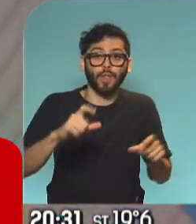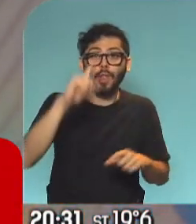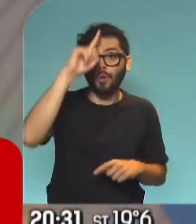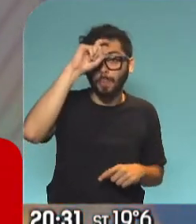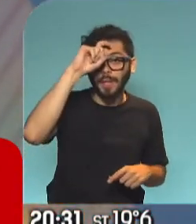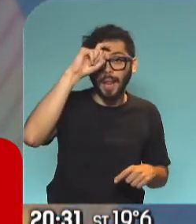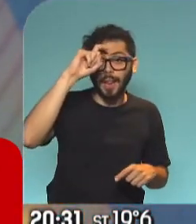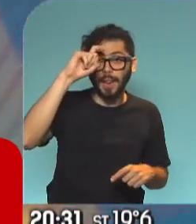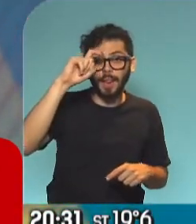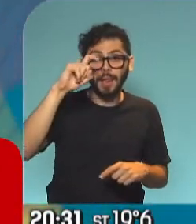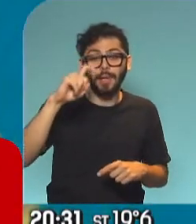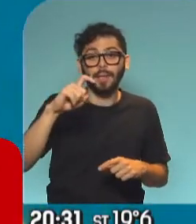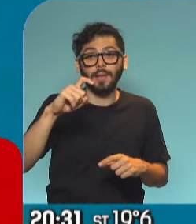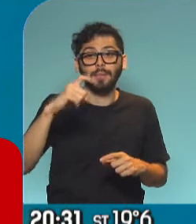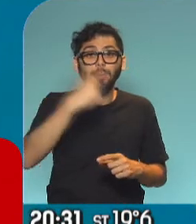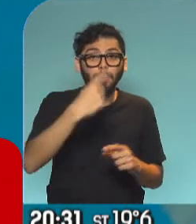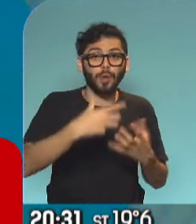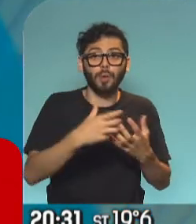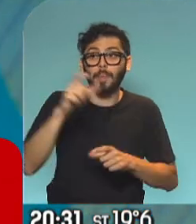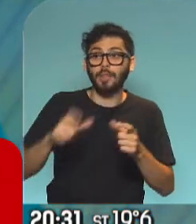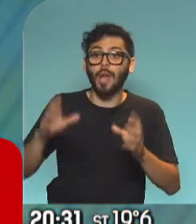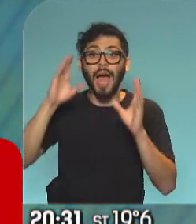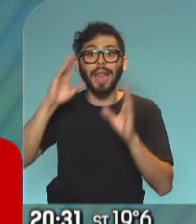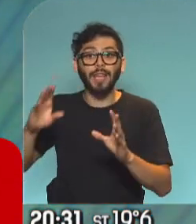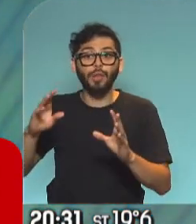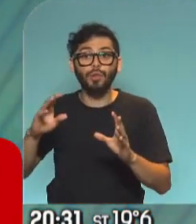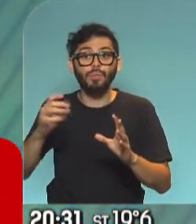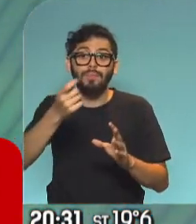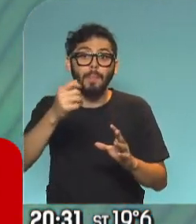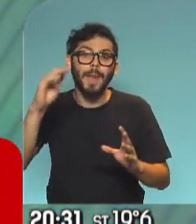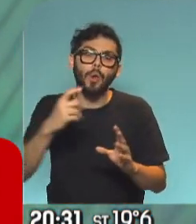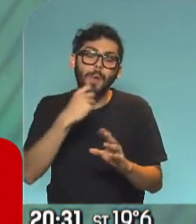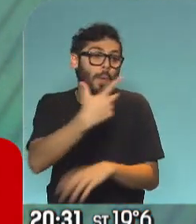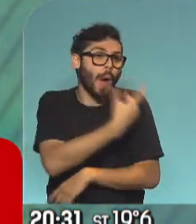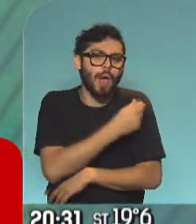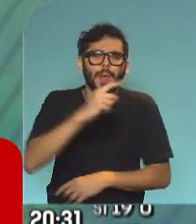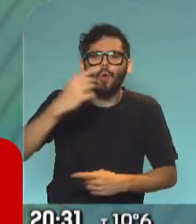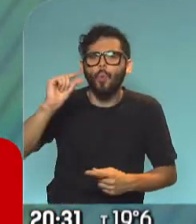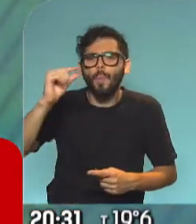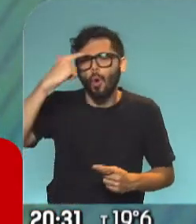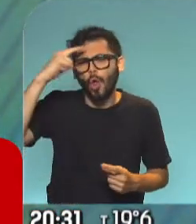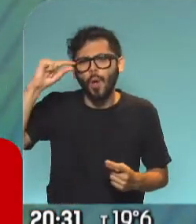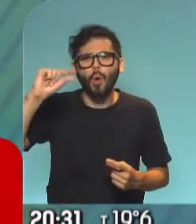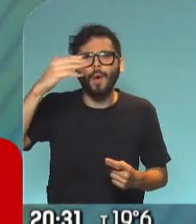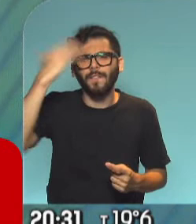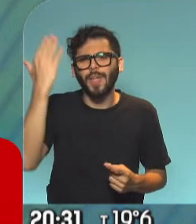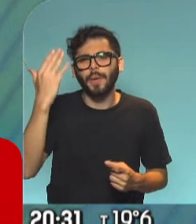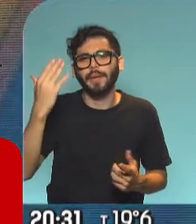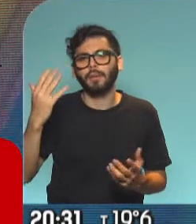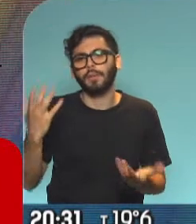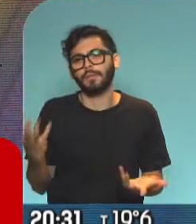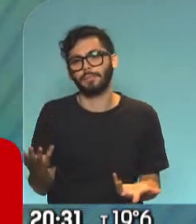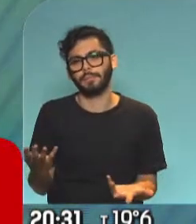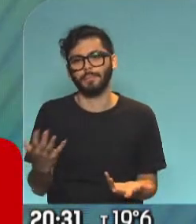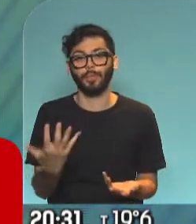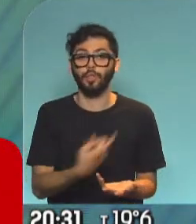a tener menos personal de salud atendiendo porque provoca un poquitito de fiebre o un poco de dolor de cabeza. Muchachos, esperemos primero que